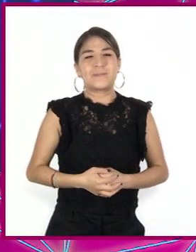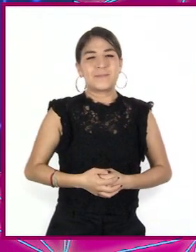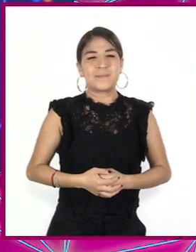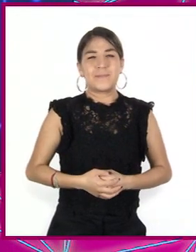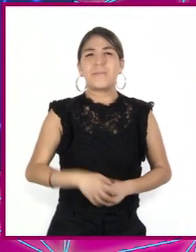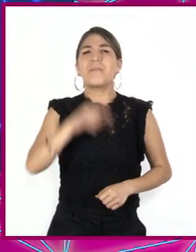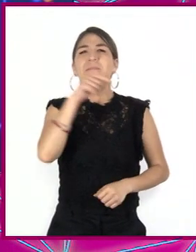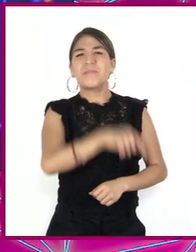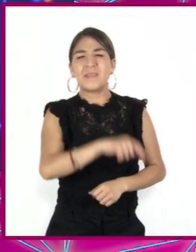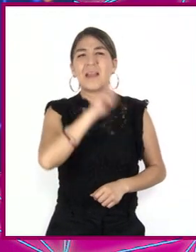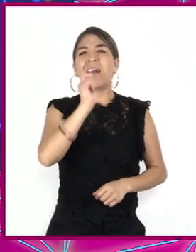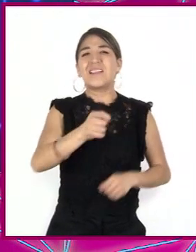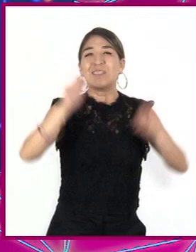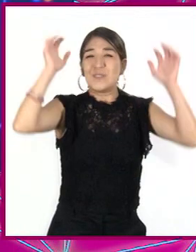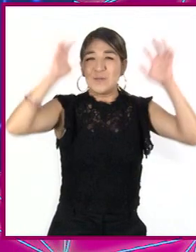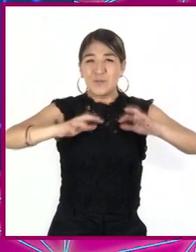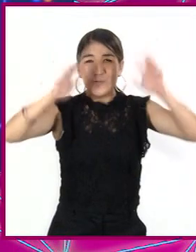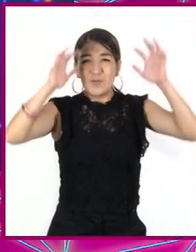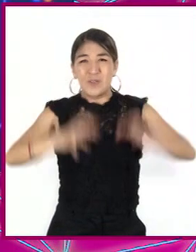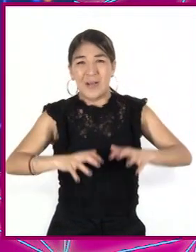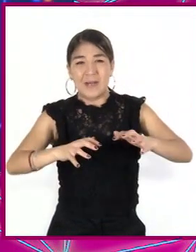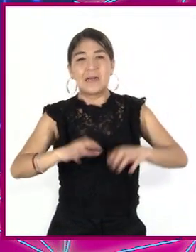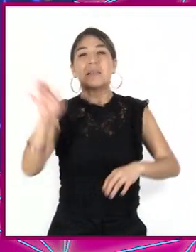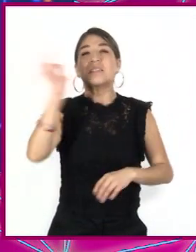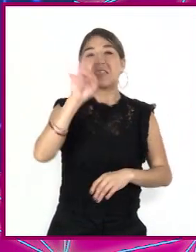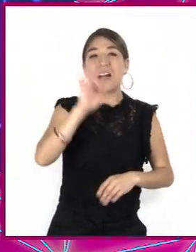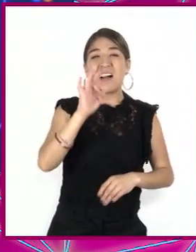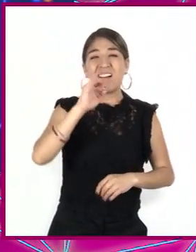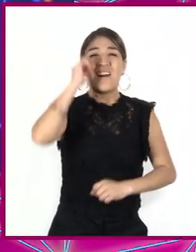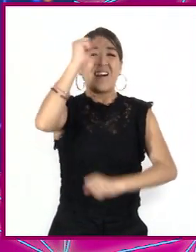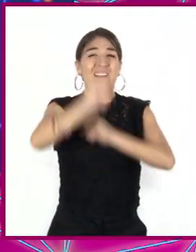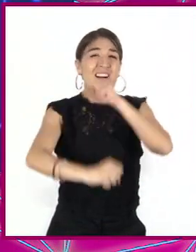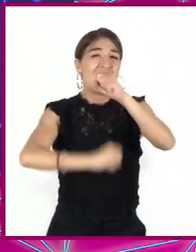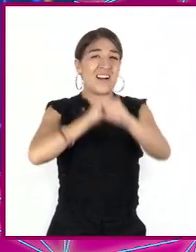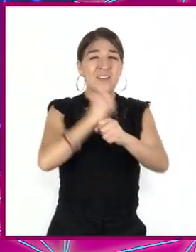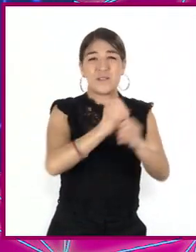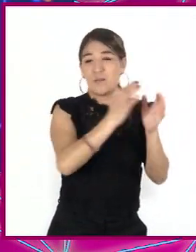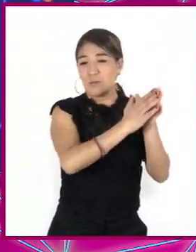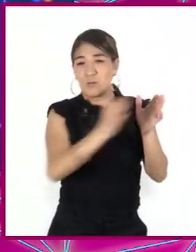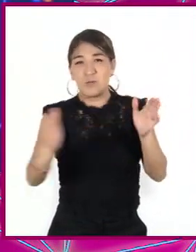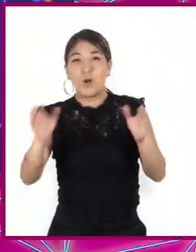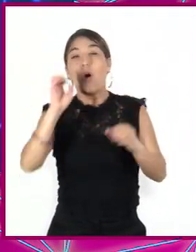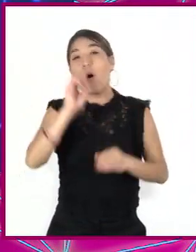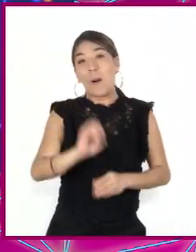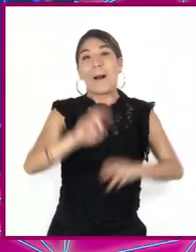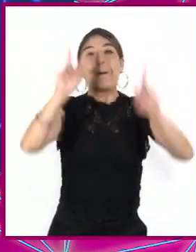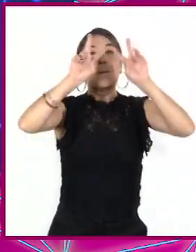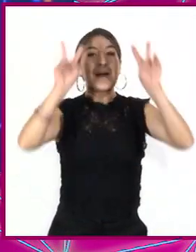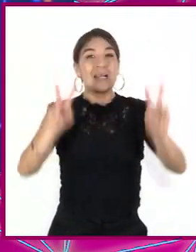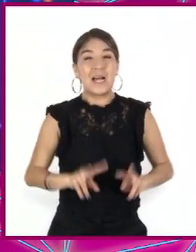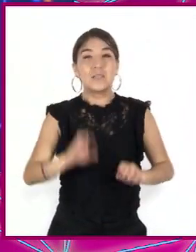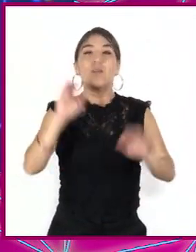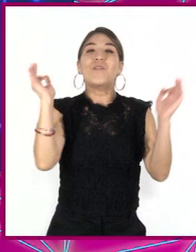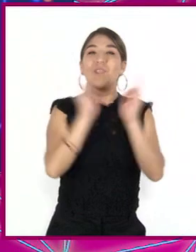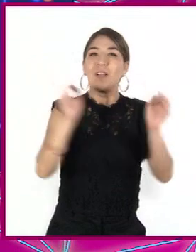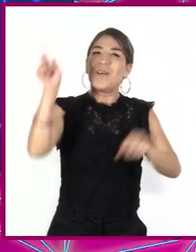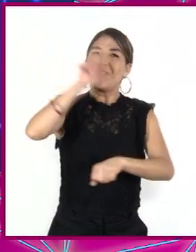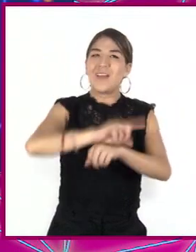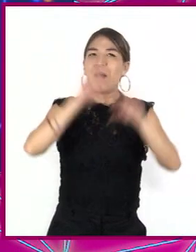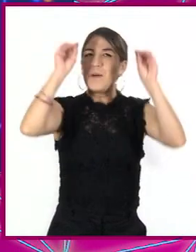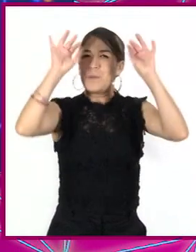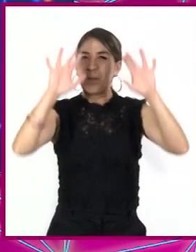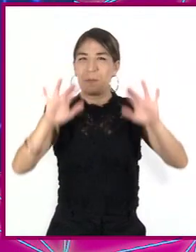Aquí las precipitaciones pueden presentarse durante todo el año o solo en verano o en invierno.